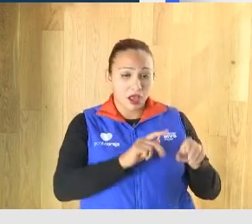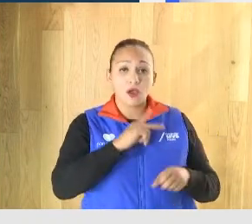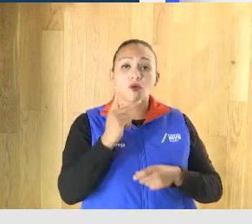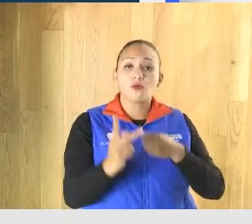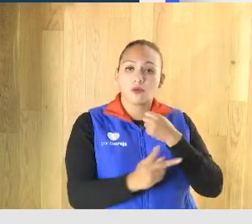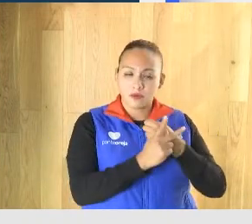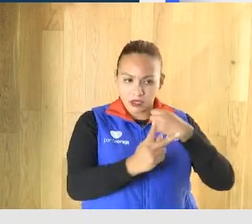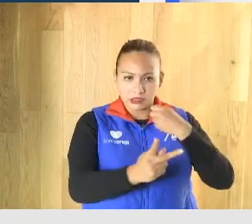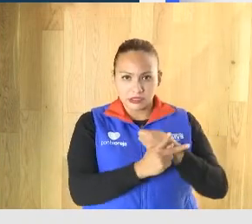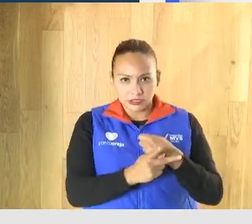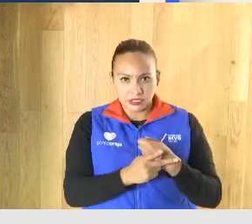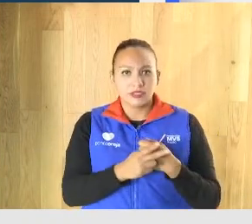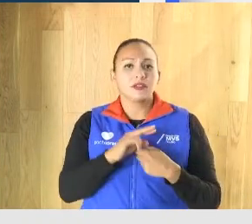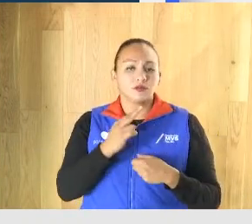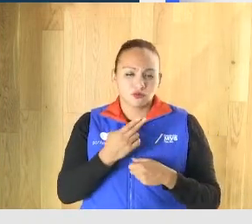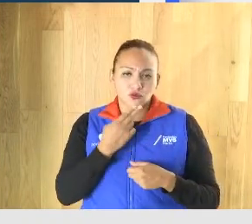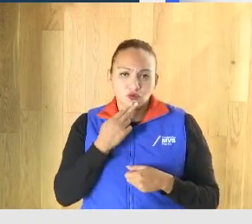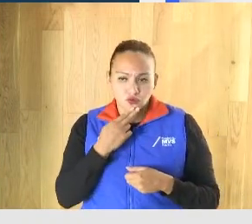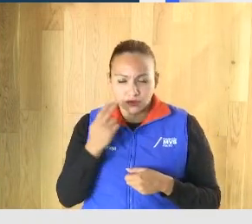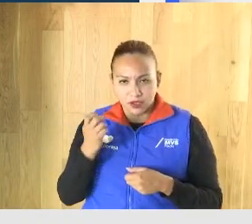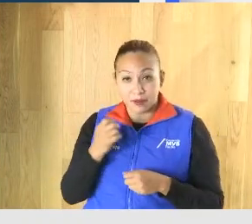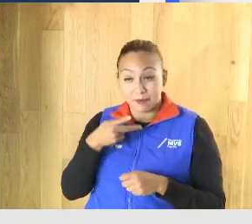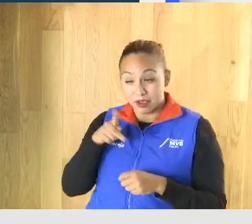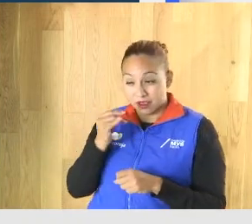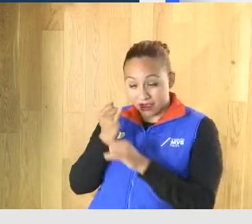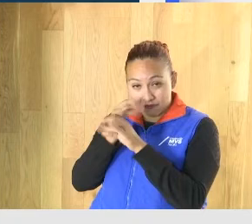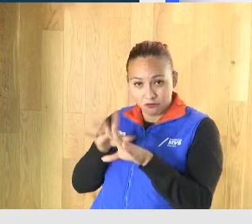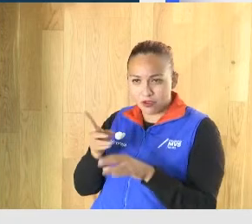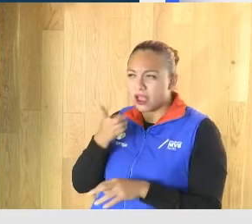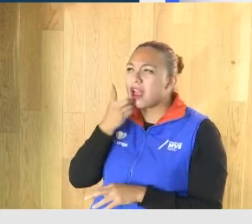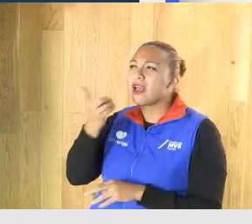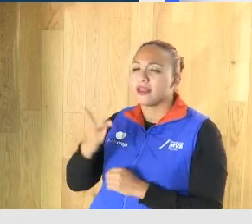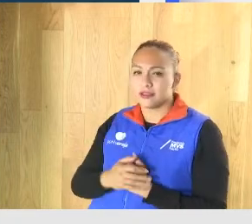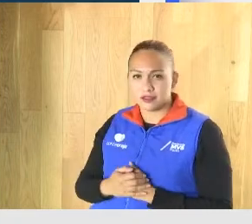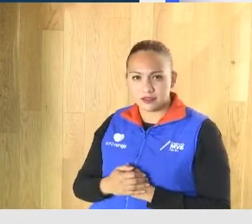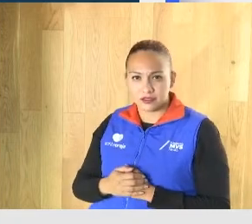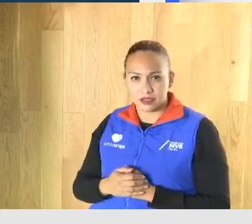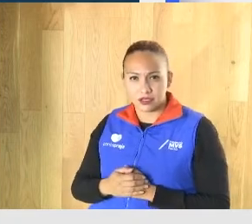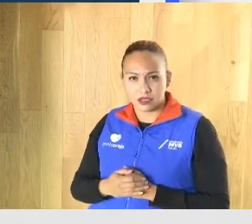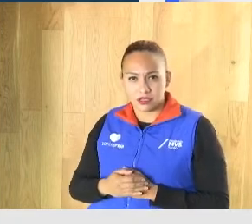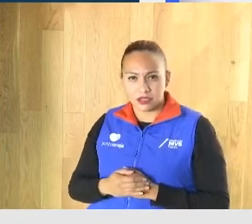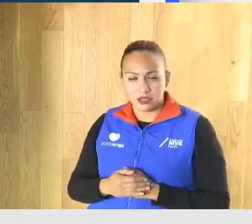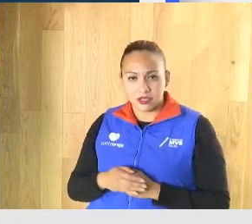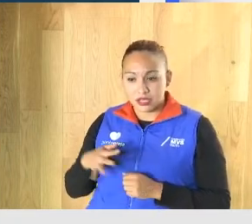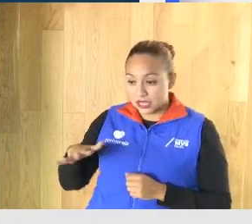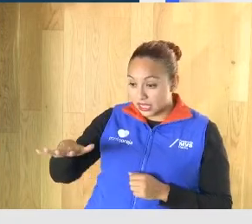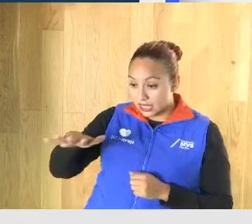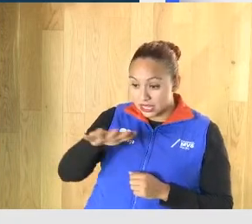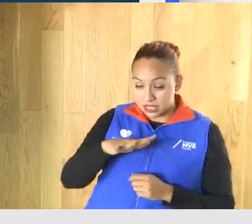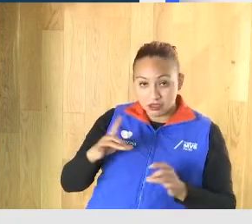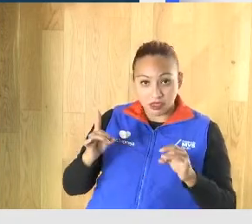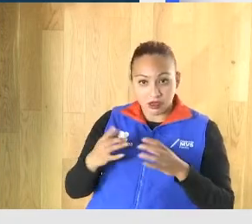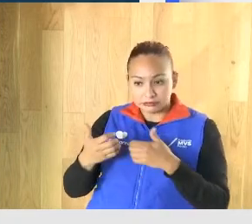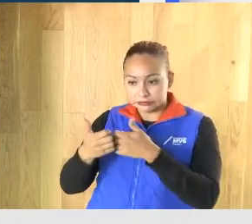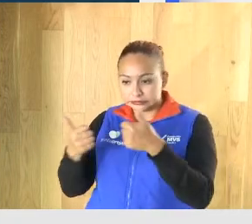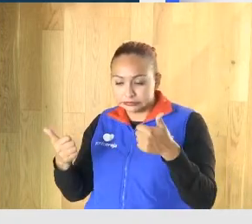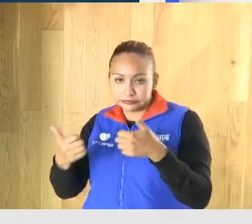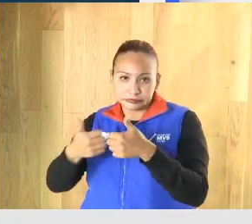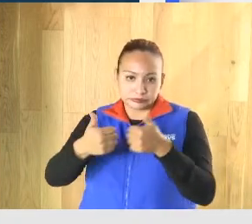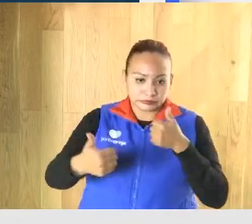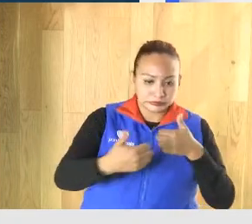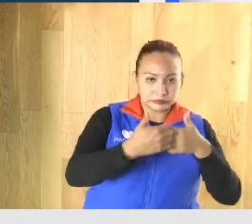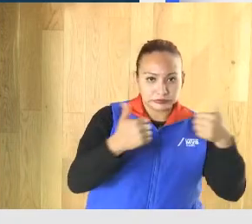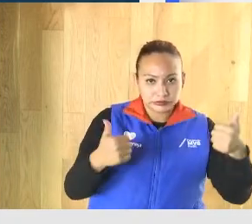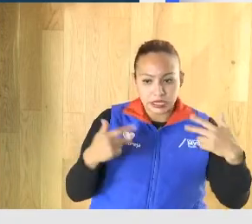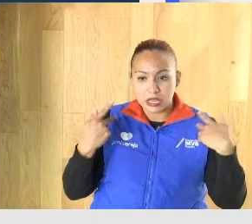esa transición justa. Los datos también nos dicen que las divisiones sociales, los medios de subsistencia y el deterioro de la